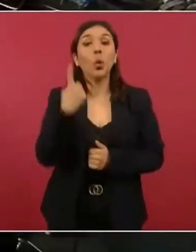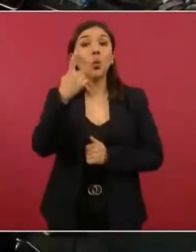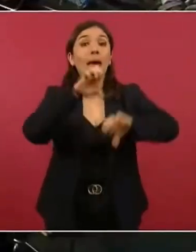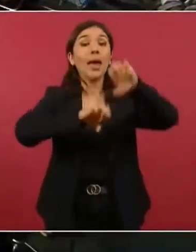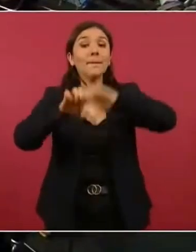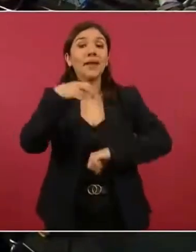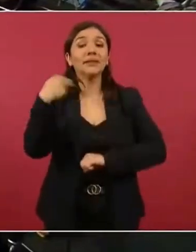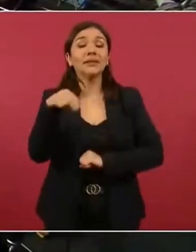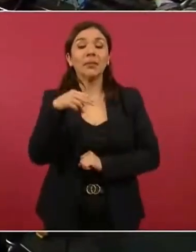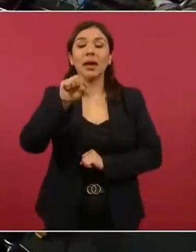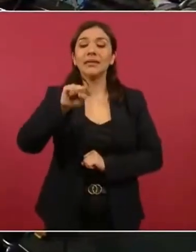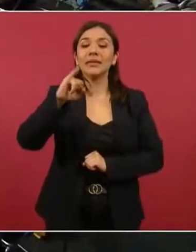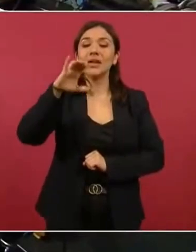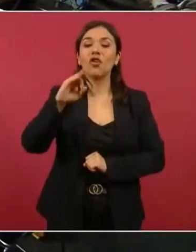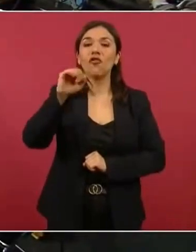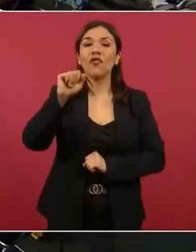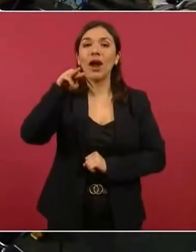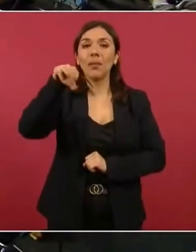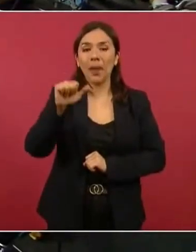llama Psicofarma